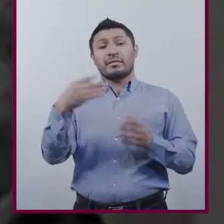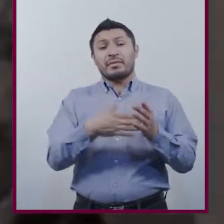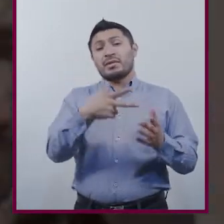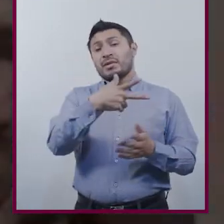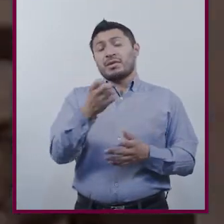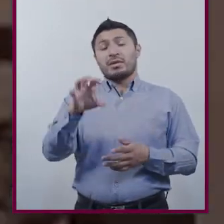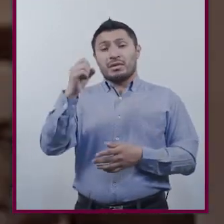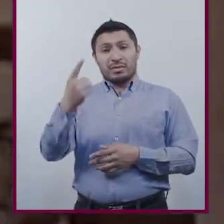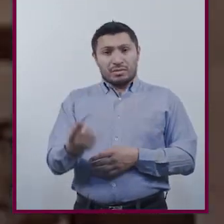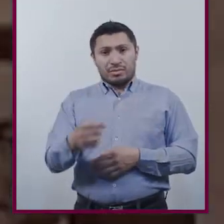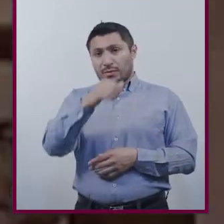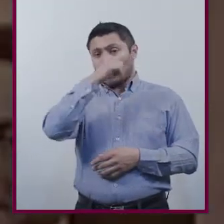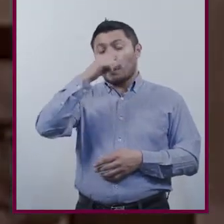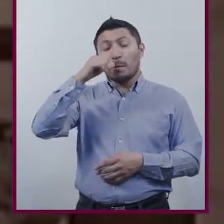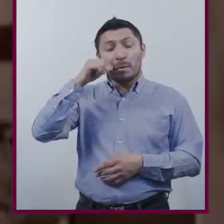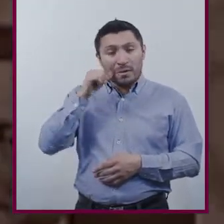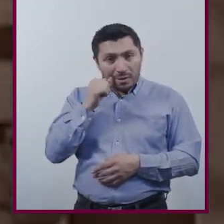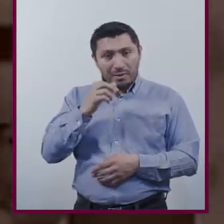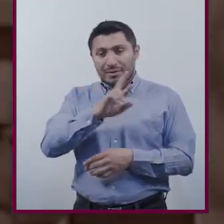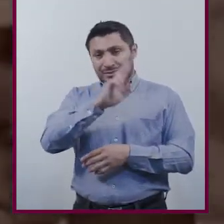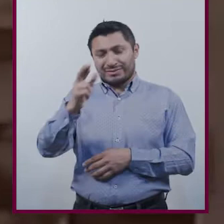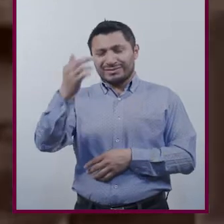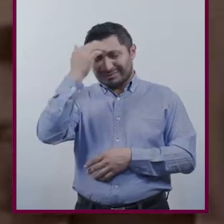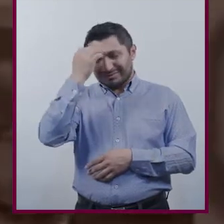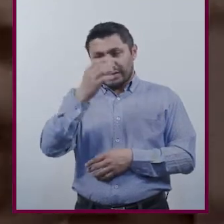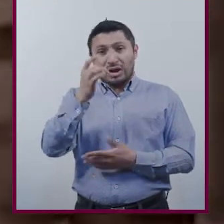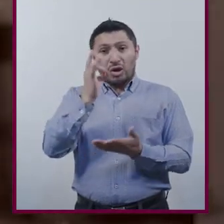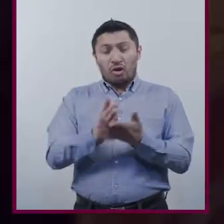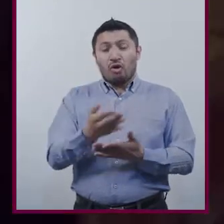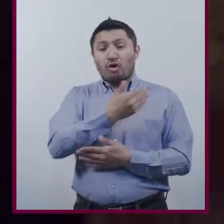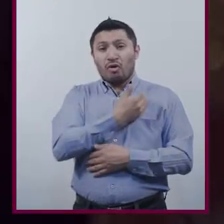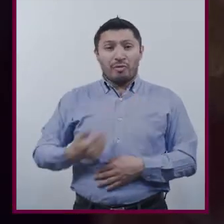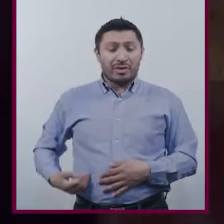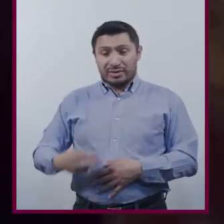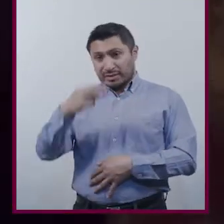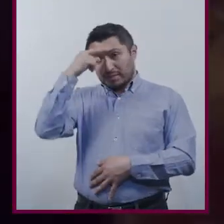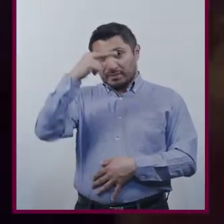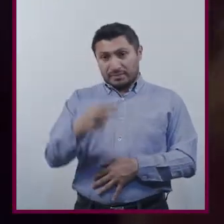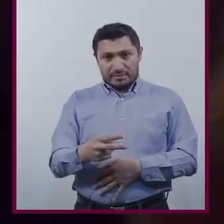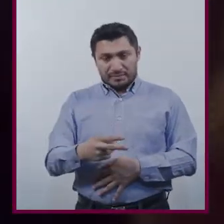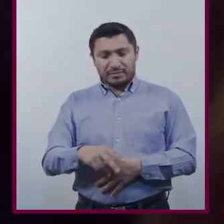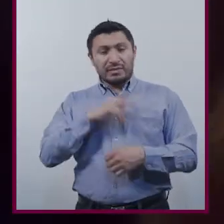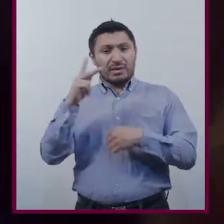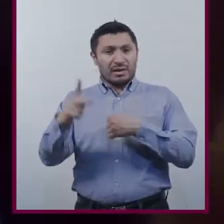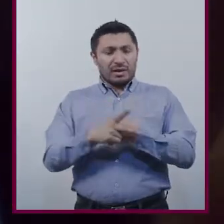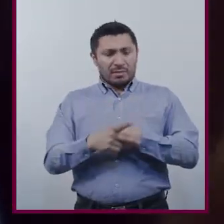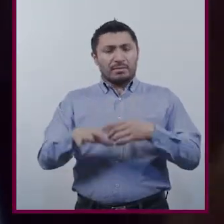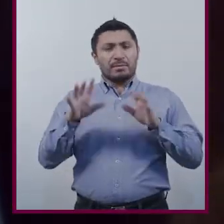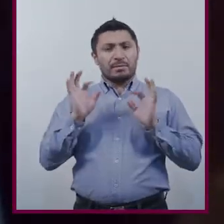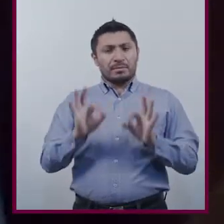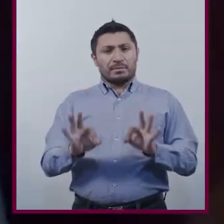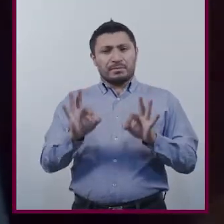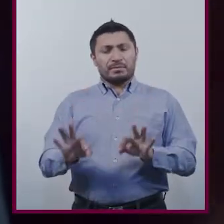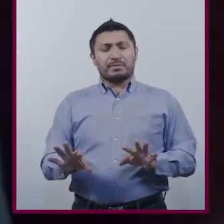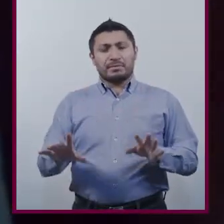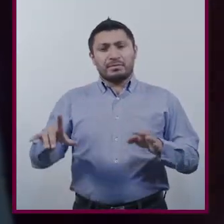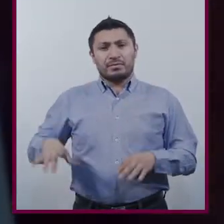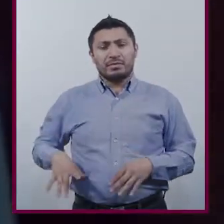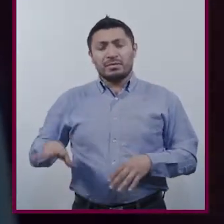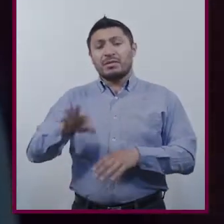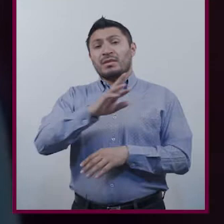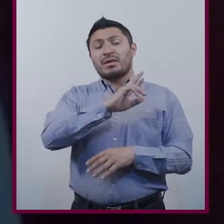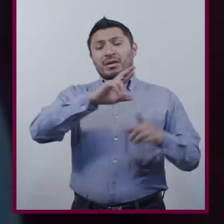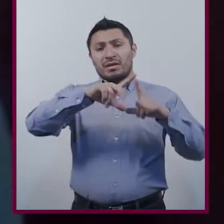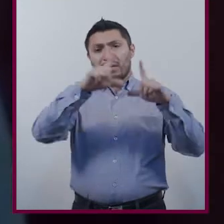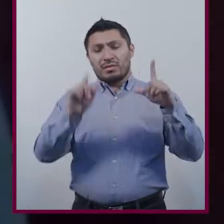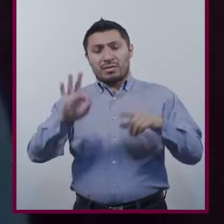1861, Benito Juárez es reconocido como el único presidente de México, un país conformado con un Estado republicano, federal